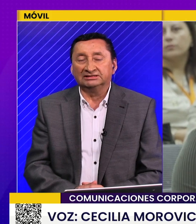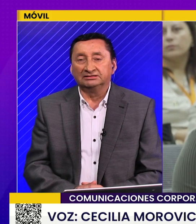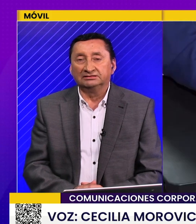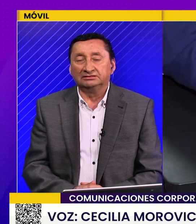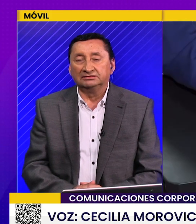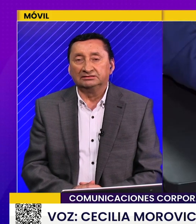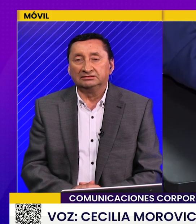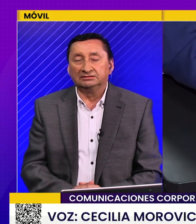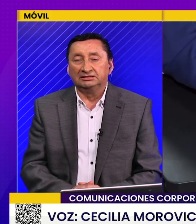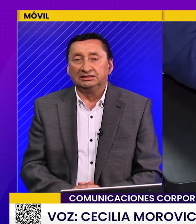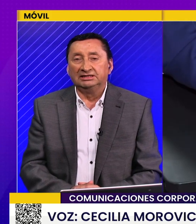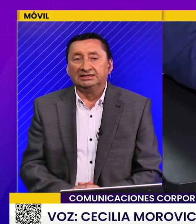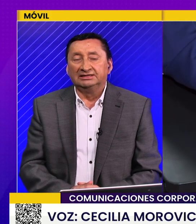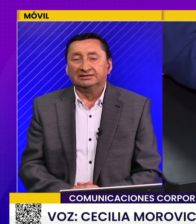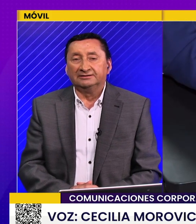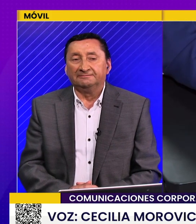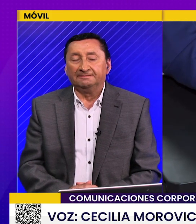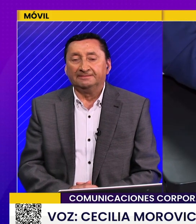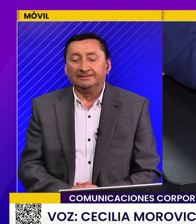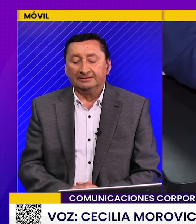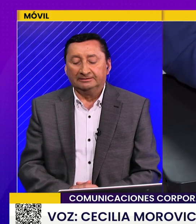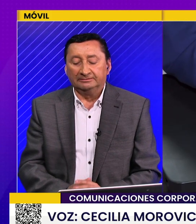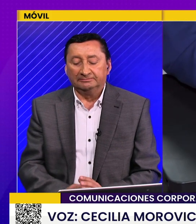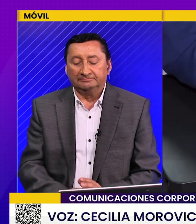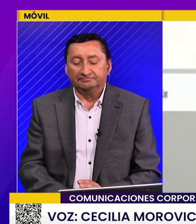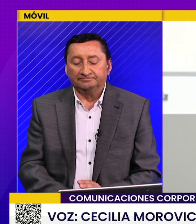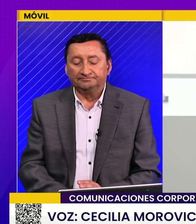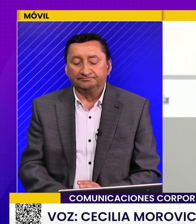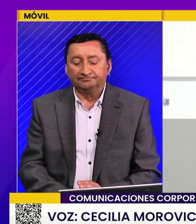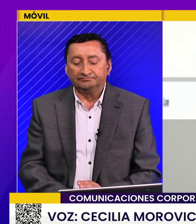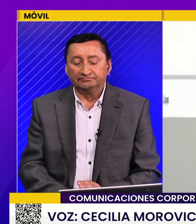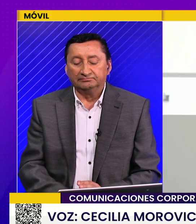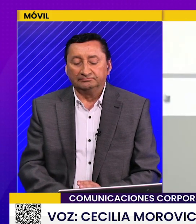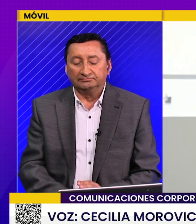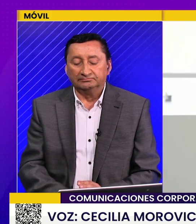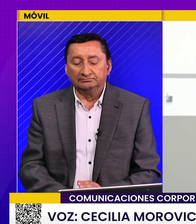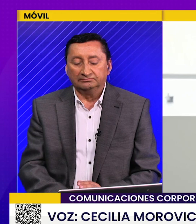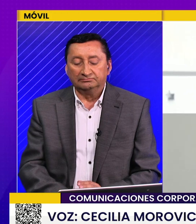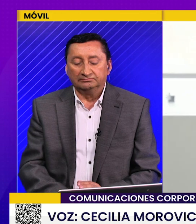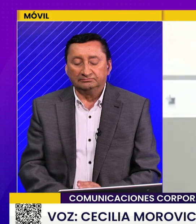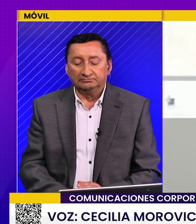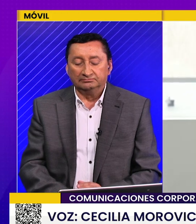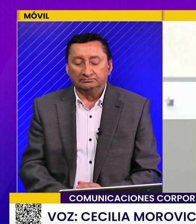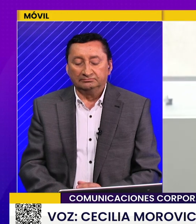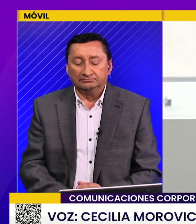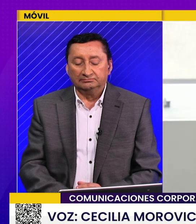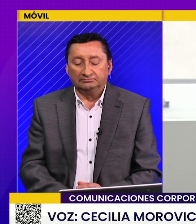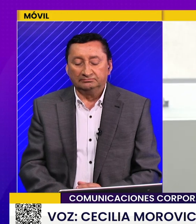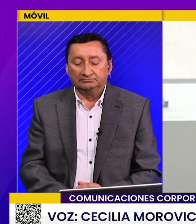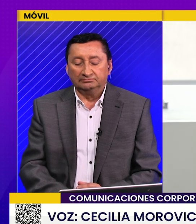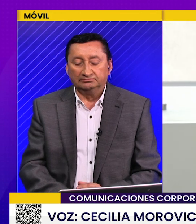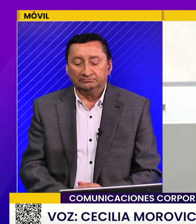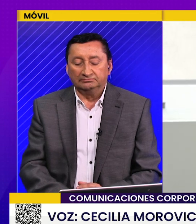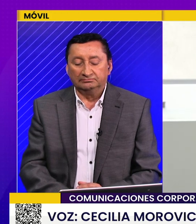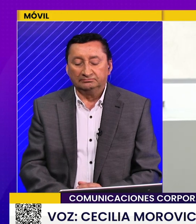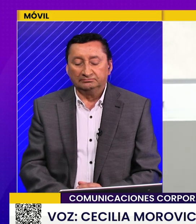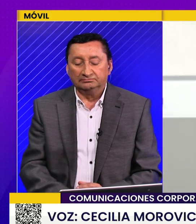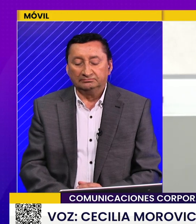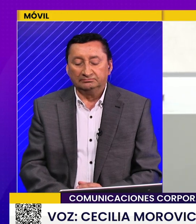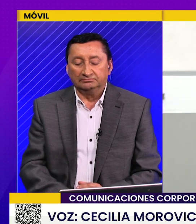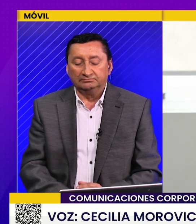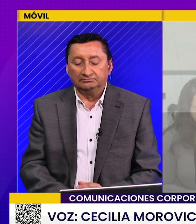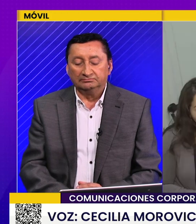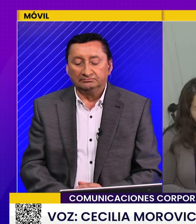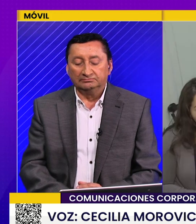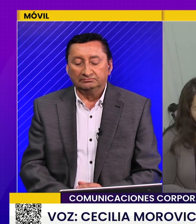Entonces yo creo que no tiene que sentirse menos valorado por ser persona con discapacidad, todo lo contrario,